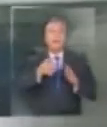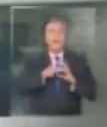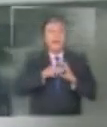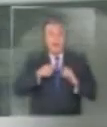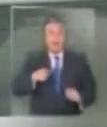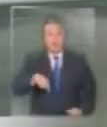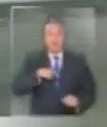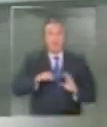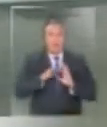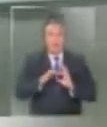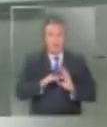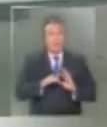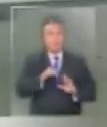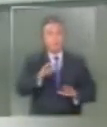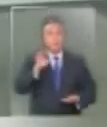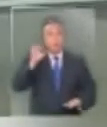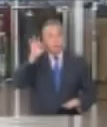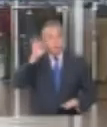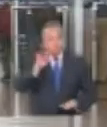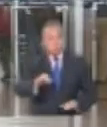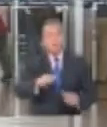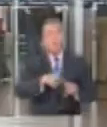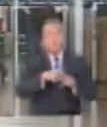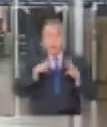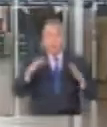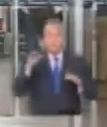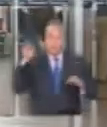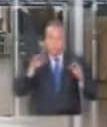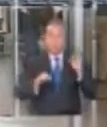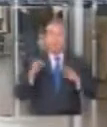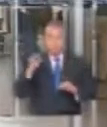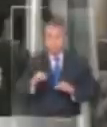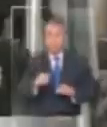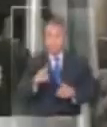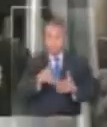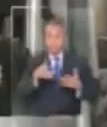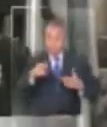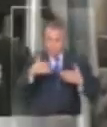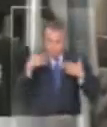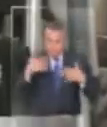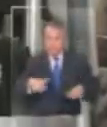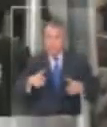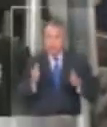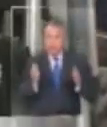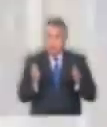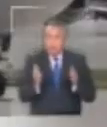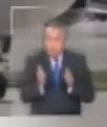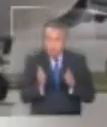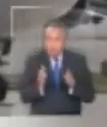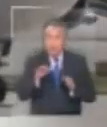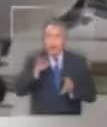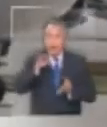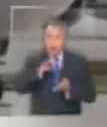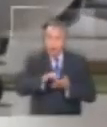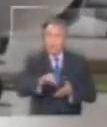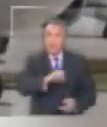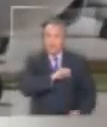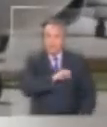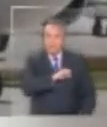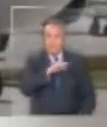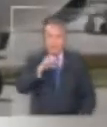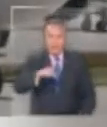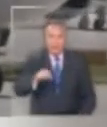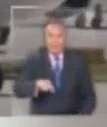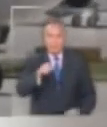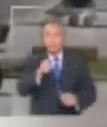Arribos que además se traducen en un mayor flujo de aeronaves y de público en el ya saturado Aeropuerto Internacional de Santiago. La construcción del nuevo terminal